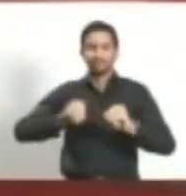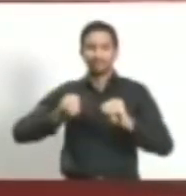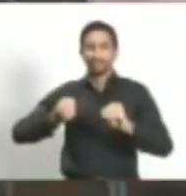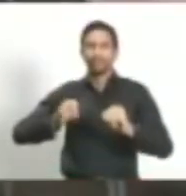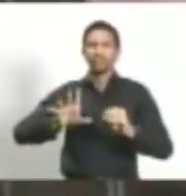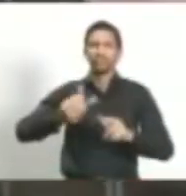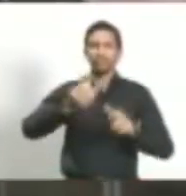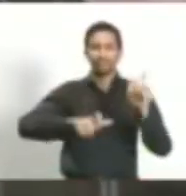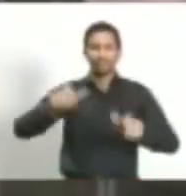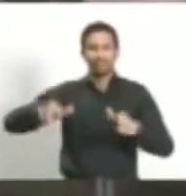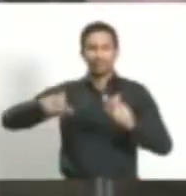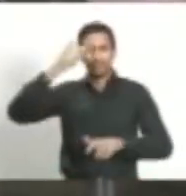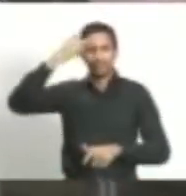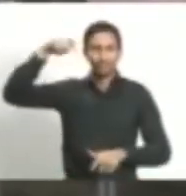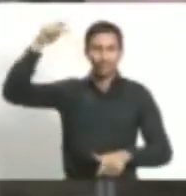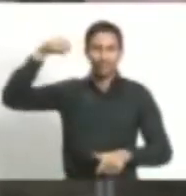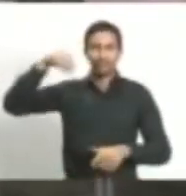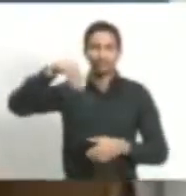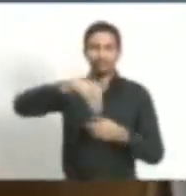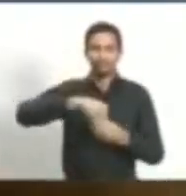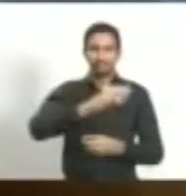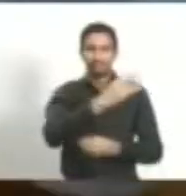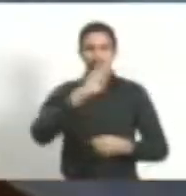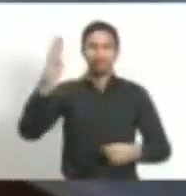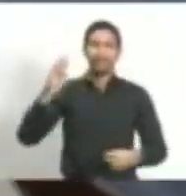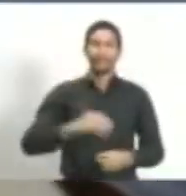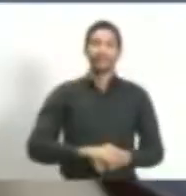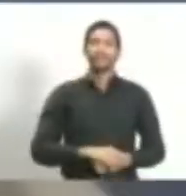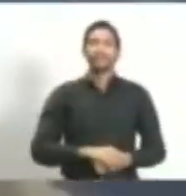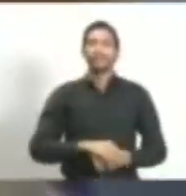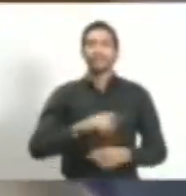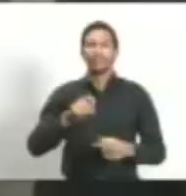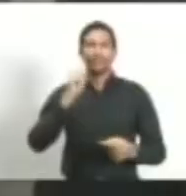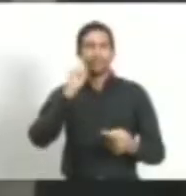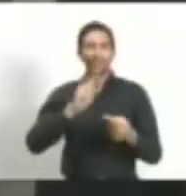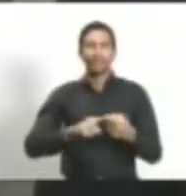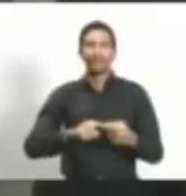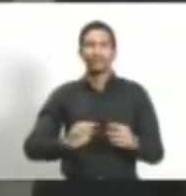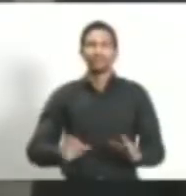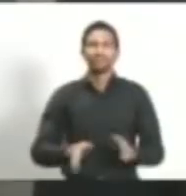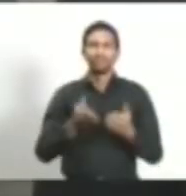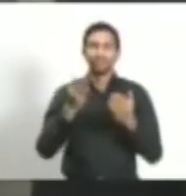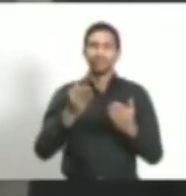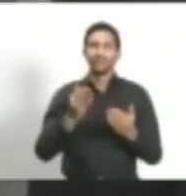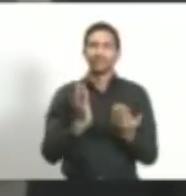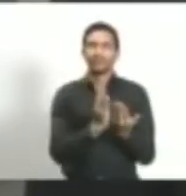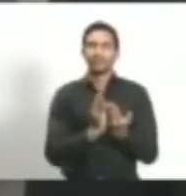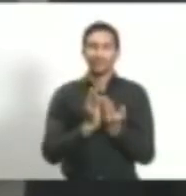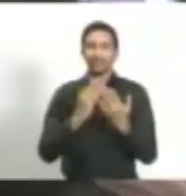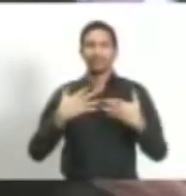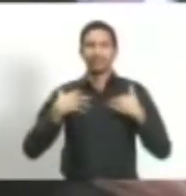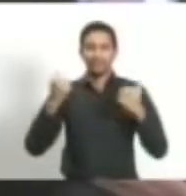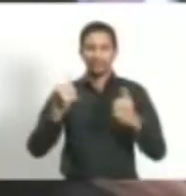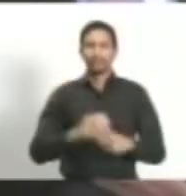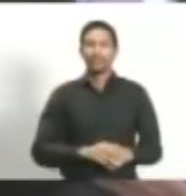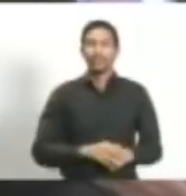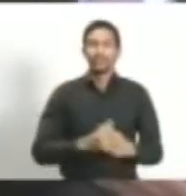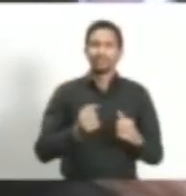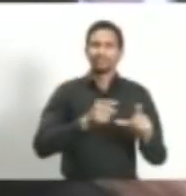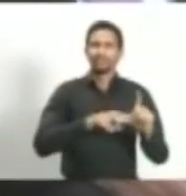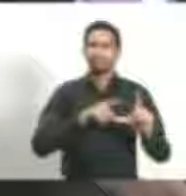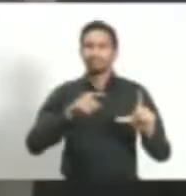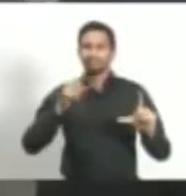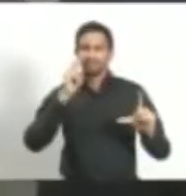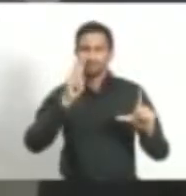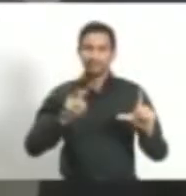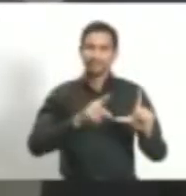ciudad de Barranquilla. Ambos estudios fortalecerán el sistema de salud colombiano. Tratar los índices de accidentalidad tan altos y es una necesidad